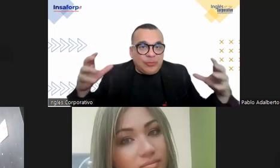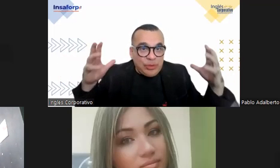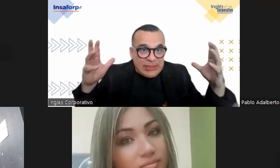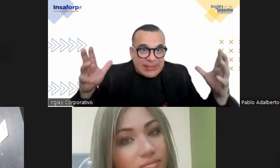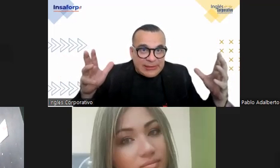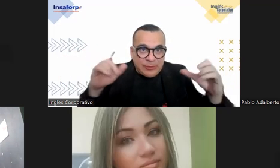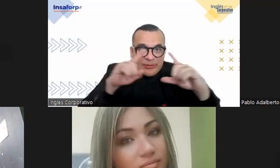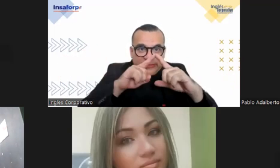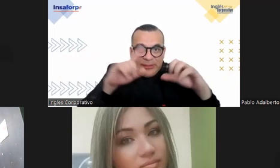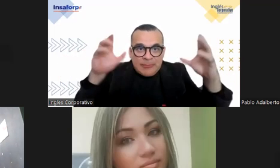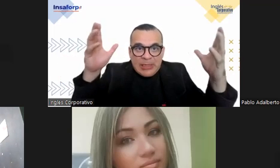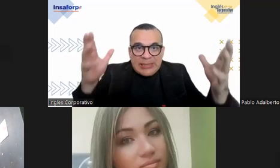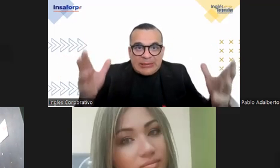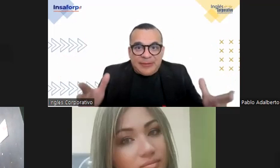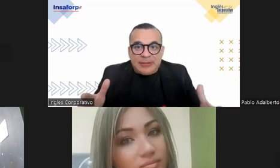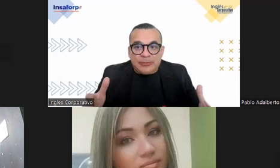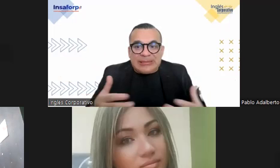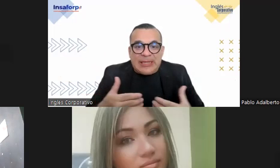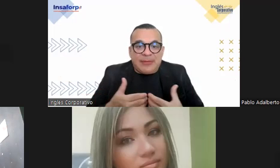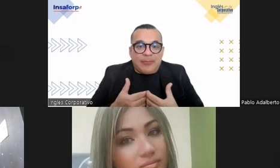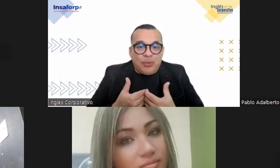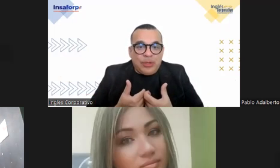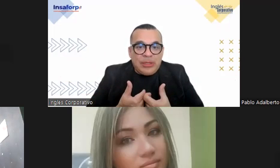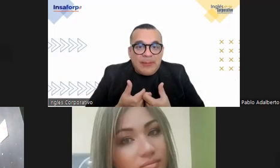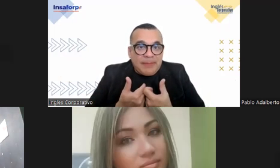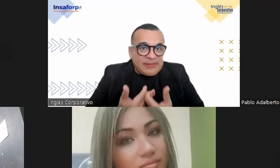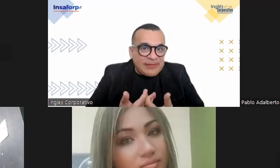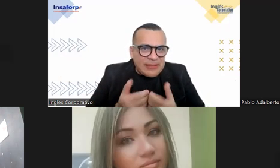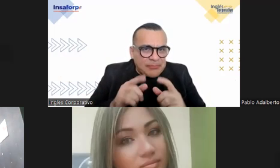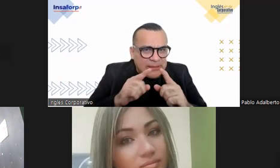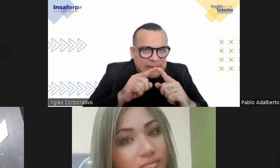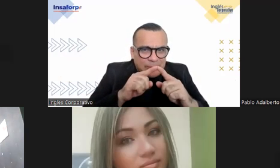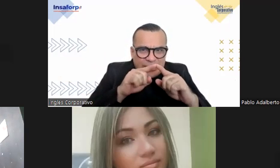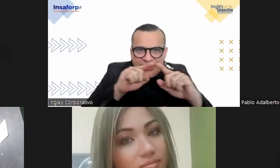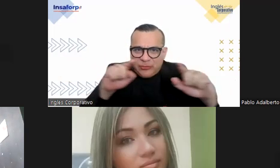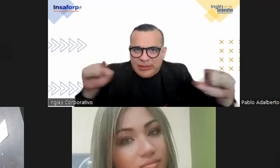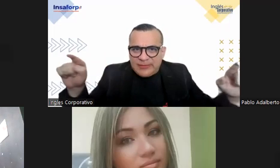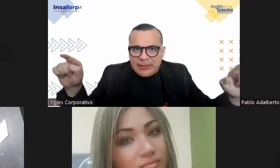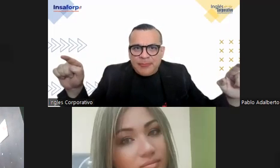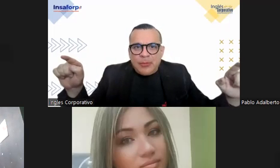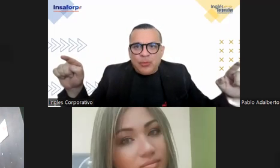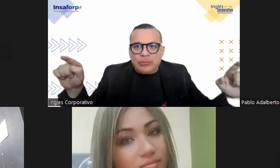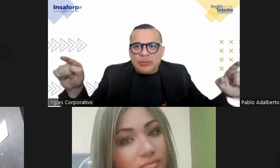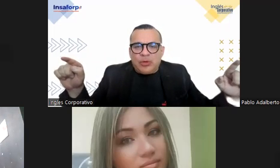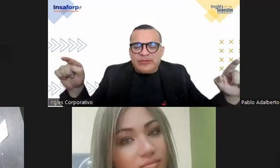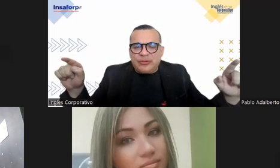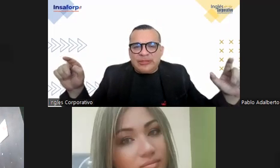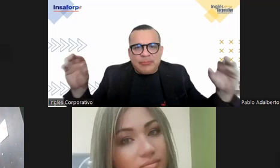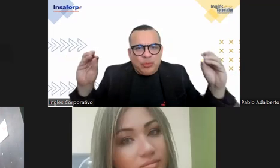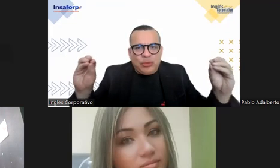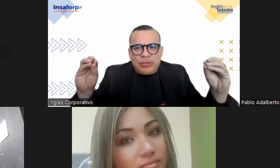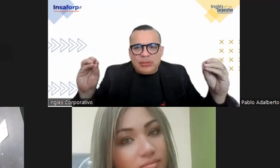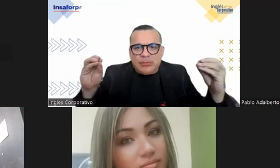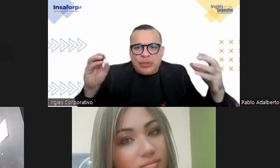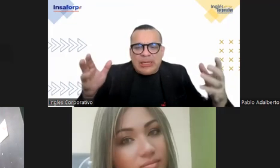¿verdad? Que son muy didácticos, es decir, a través de una tabla muy precisa, tratamos de visualizar un